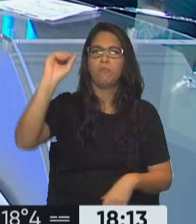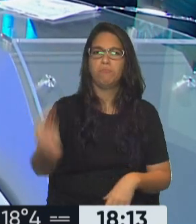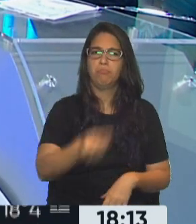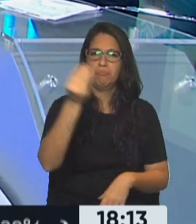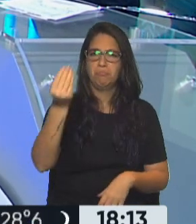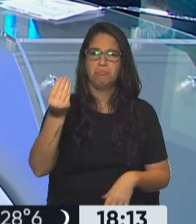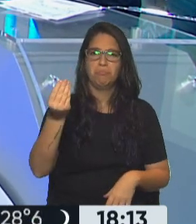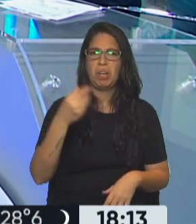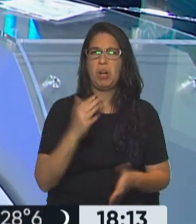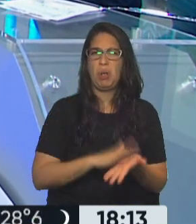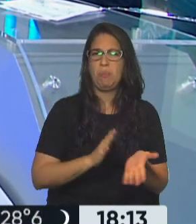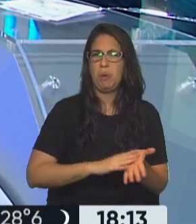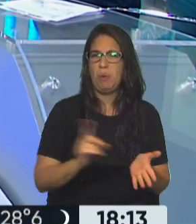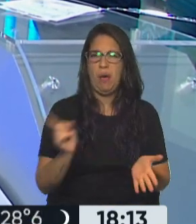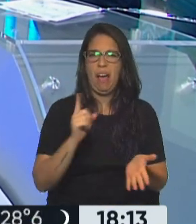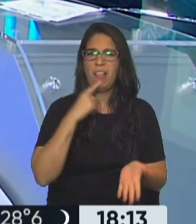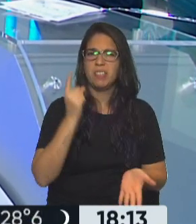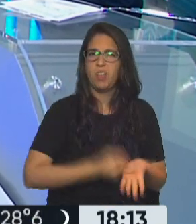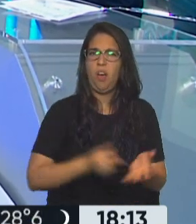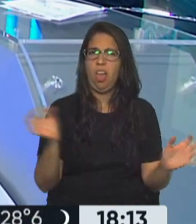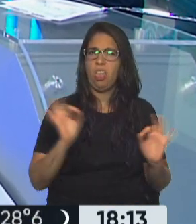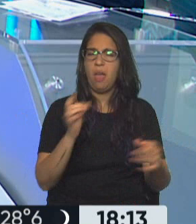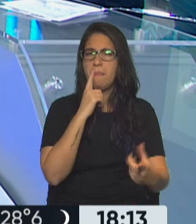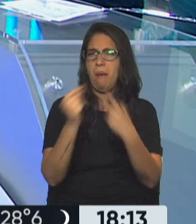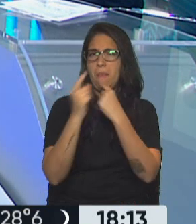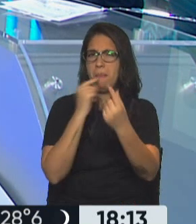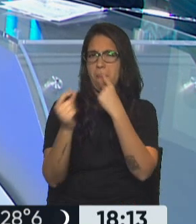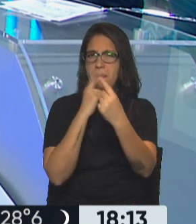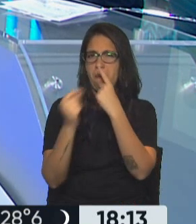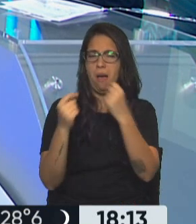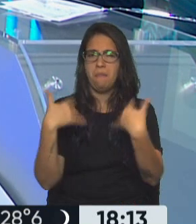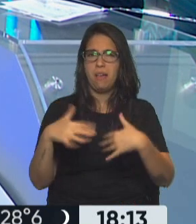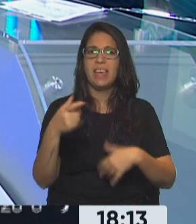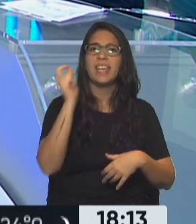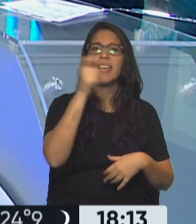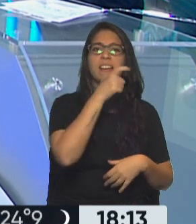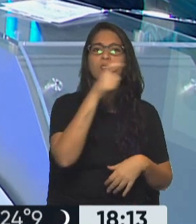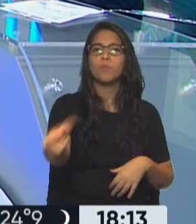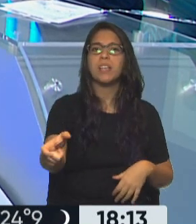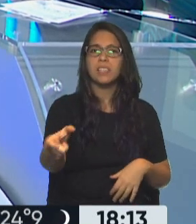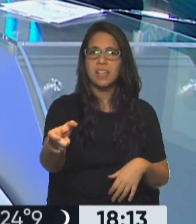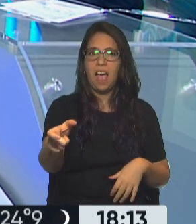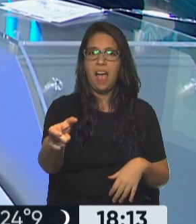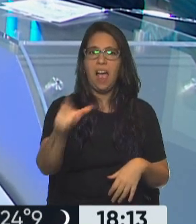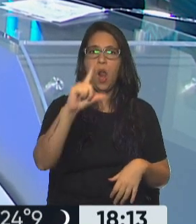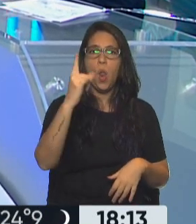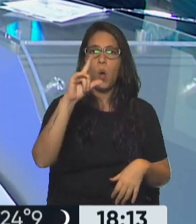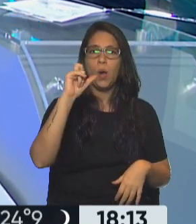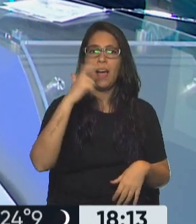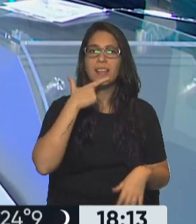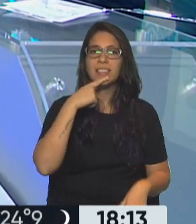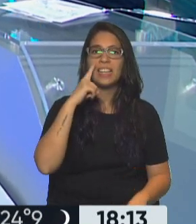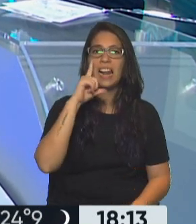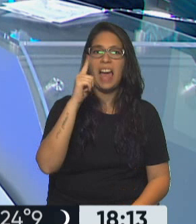una medida en estos años para bajar la inflación y siguió con las críticas. ¿Sabes quién le respondió? Lucas Eliach. ¿Sabes quién